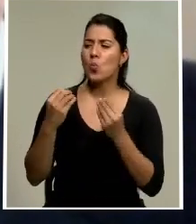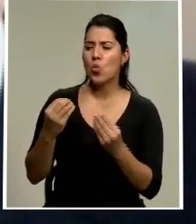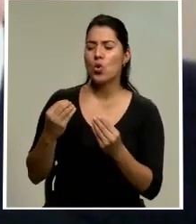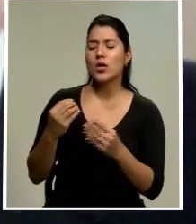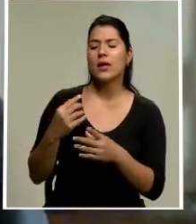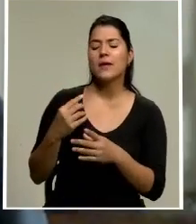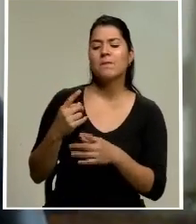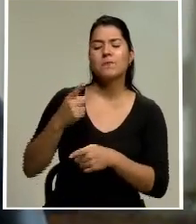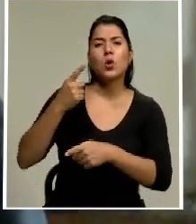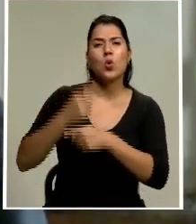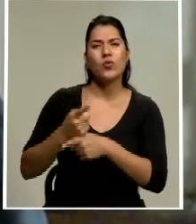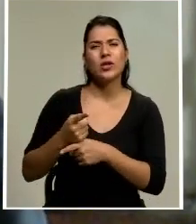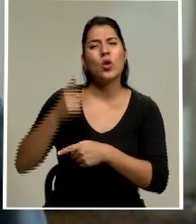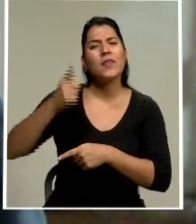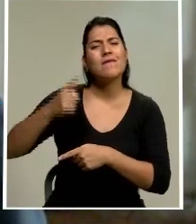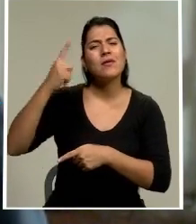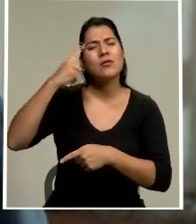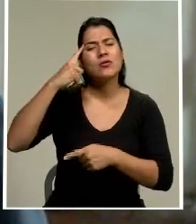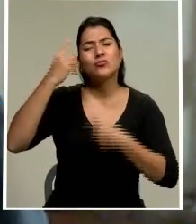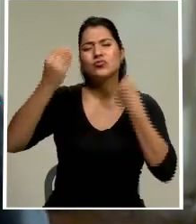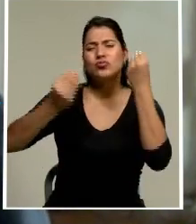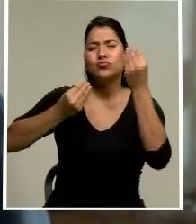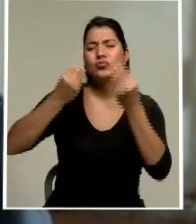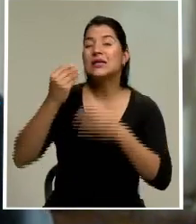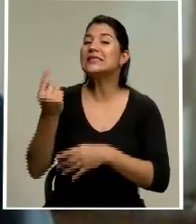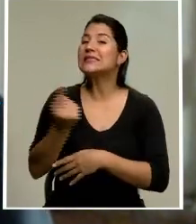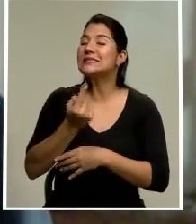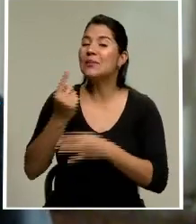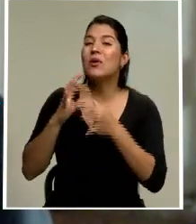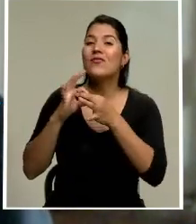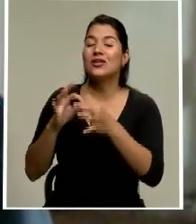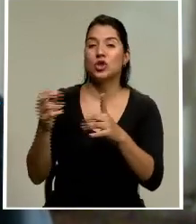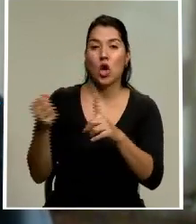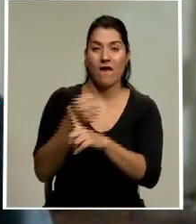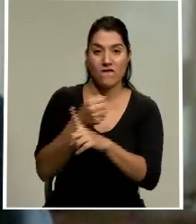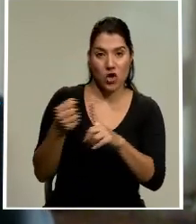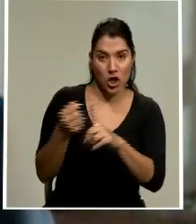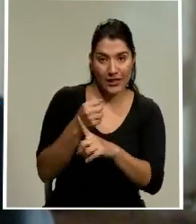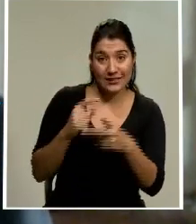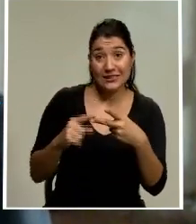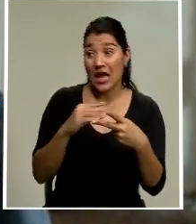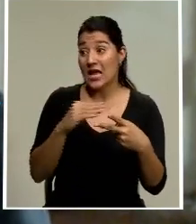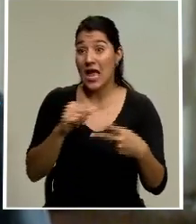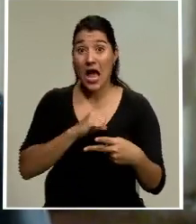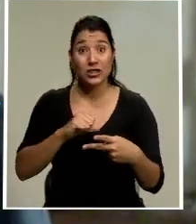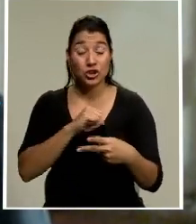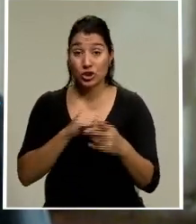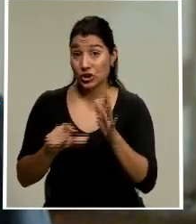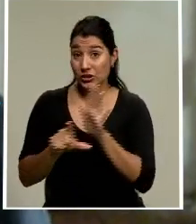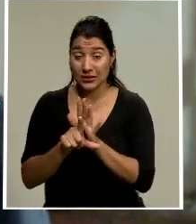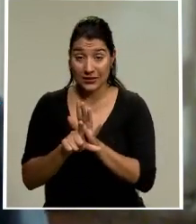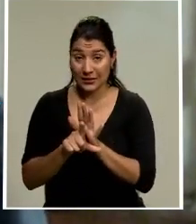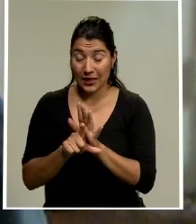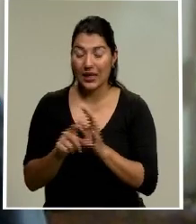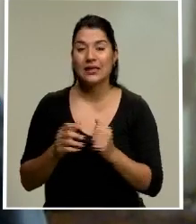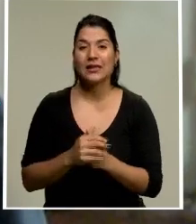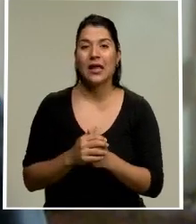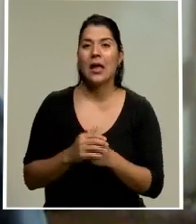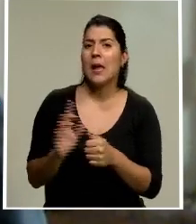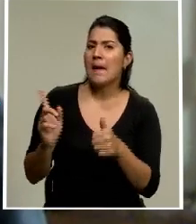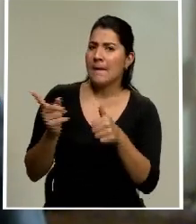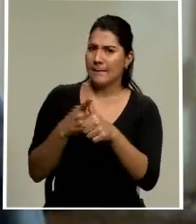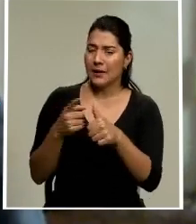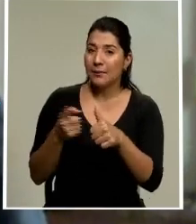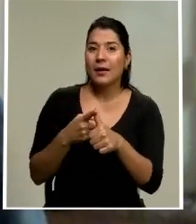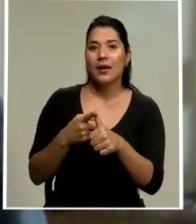oportuno reflexionar siempre sobre la violencia y el delito. Primero, es un tema de